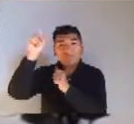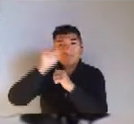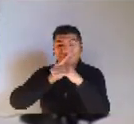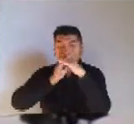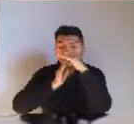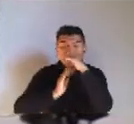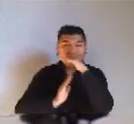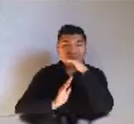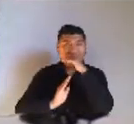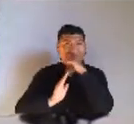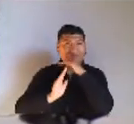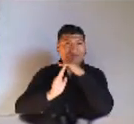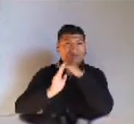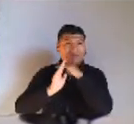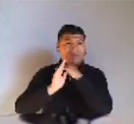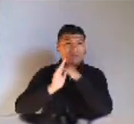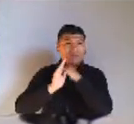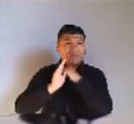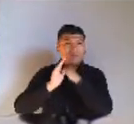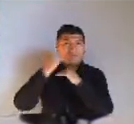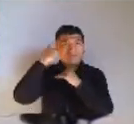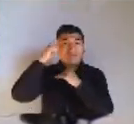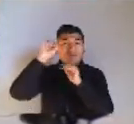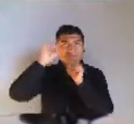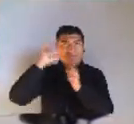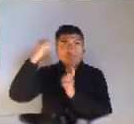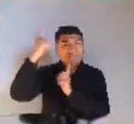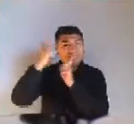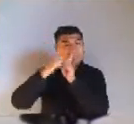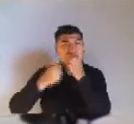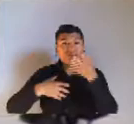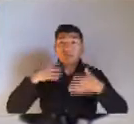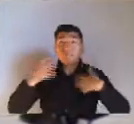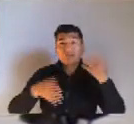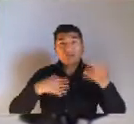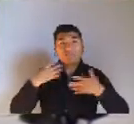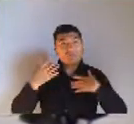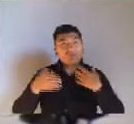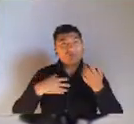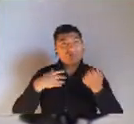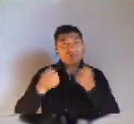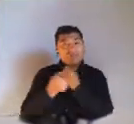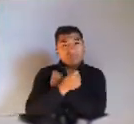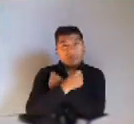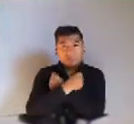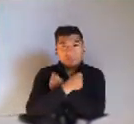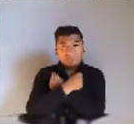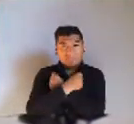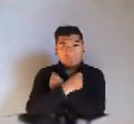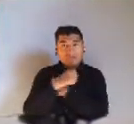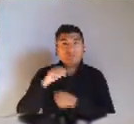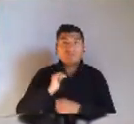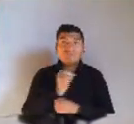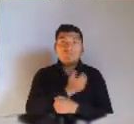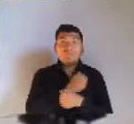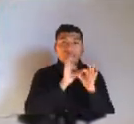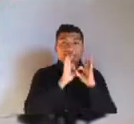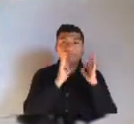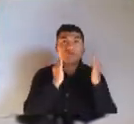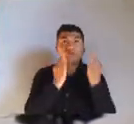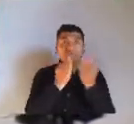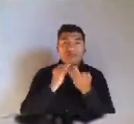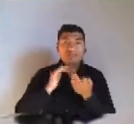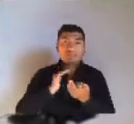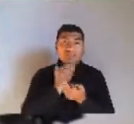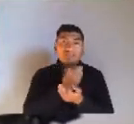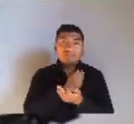humildemente para poder encontrar la felicidad, el amor en nuestras familias, en